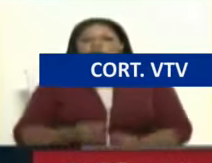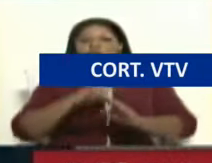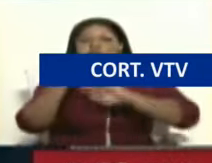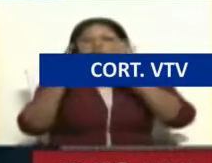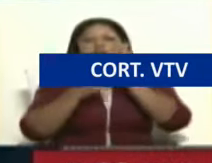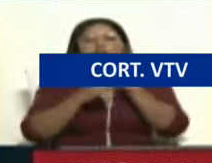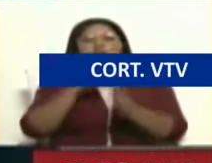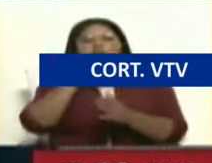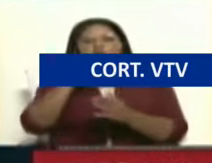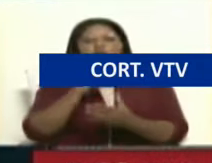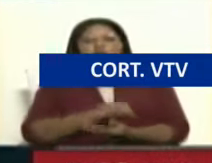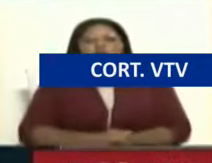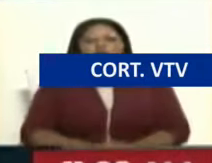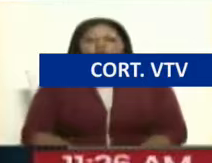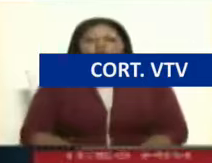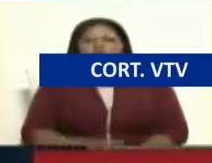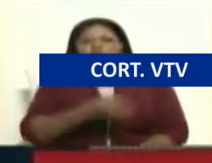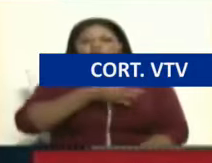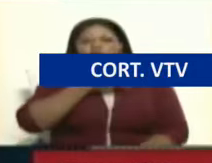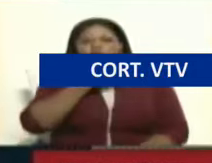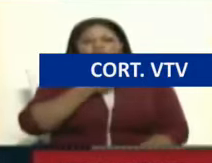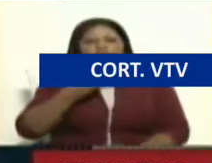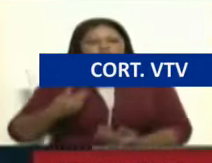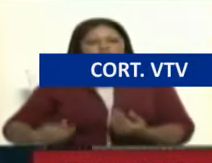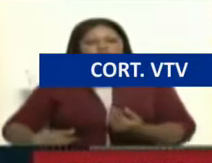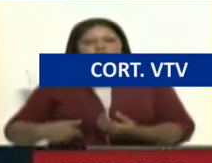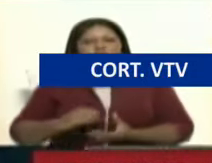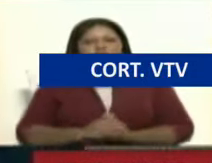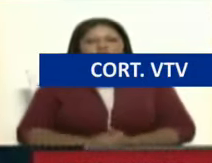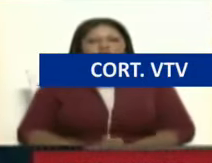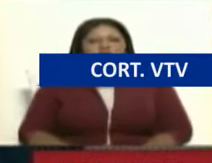estén totalmente informados,